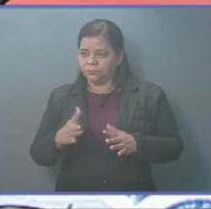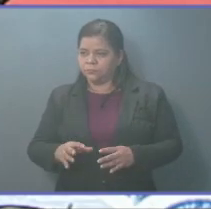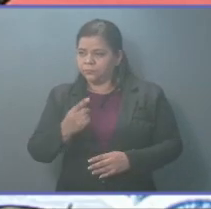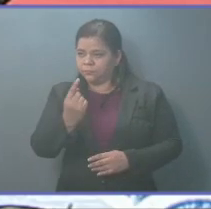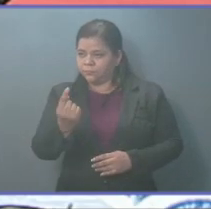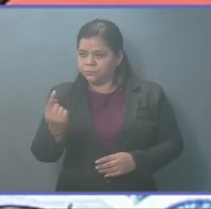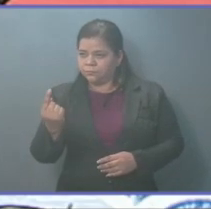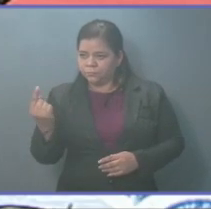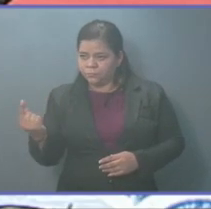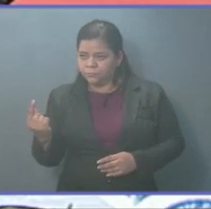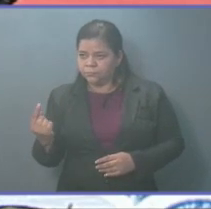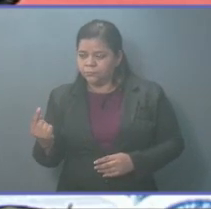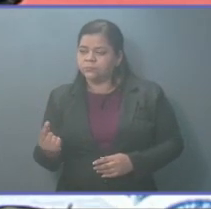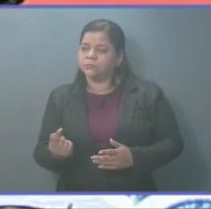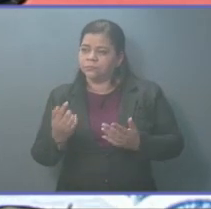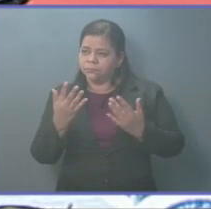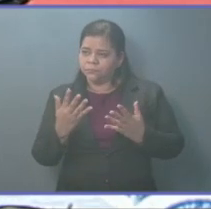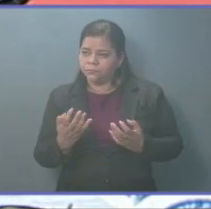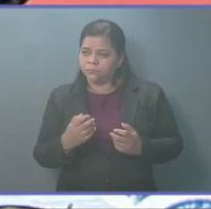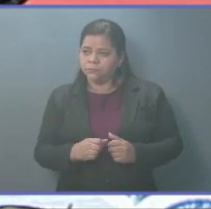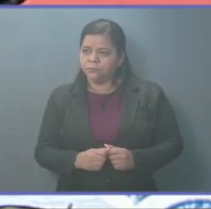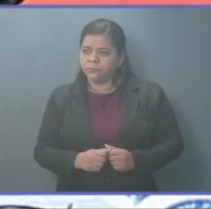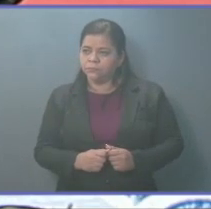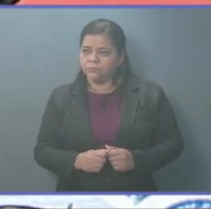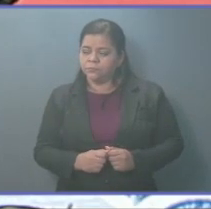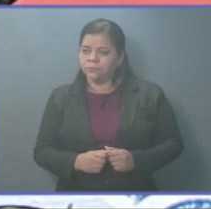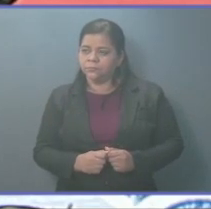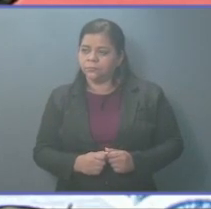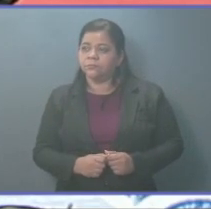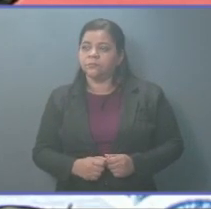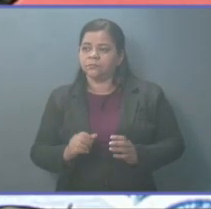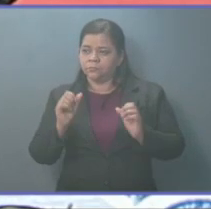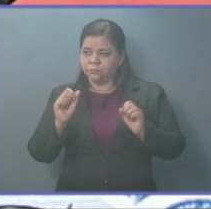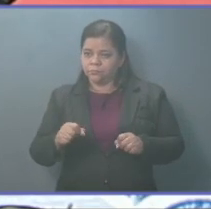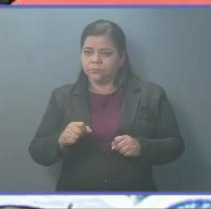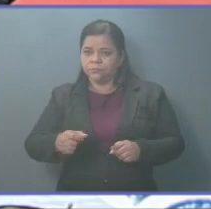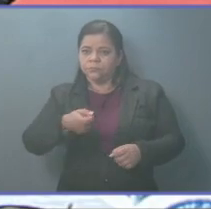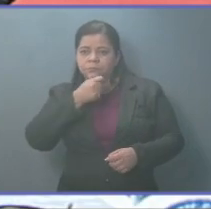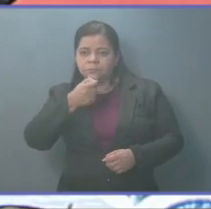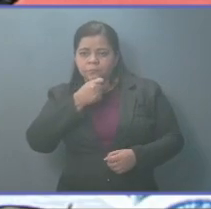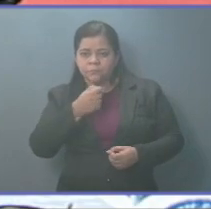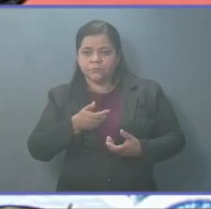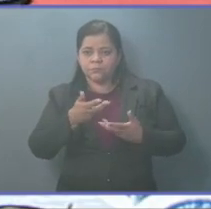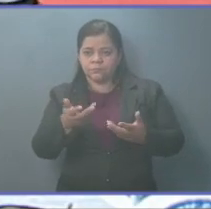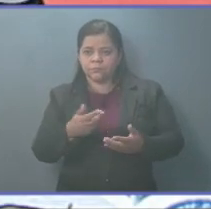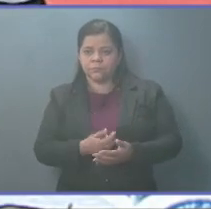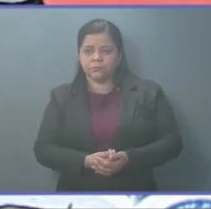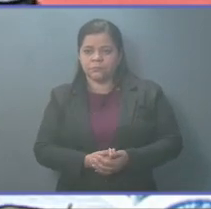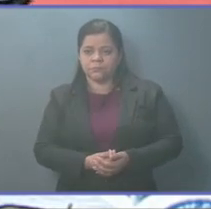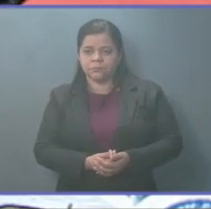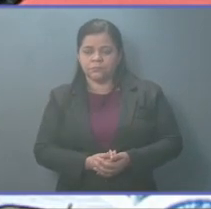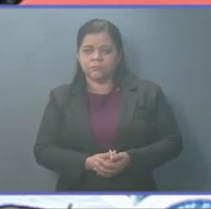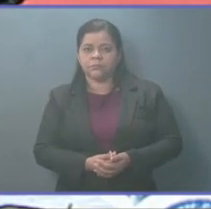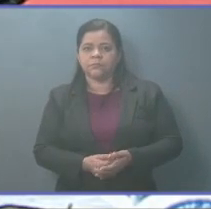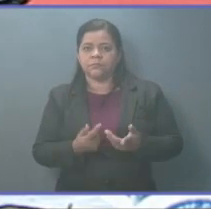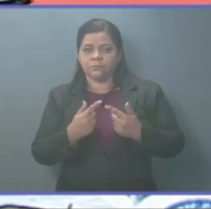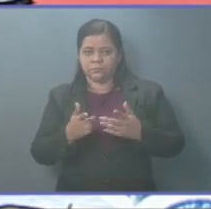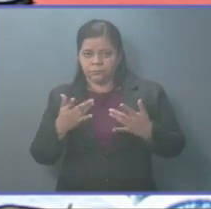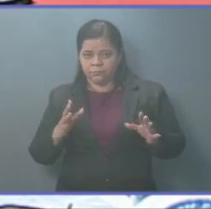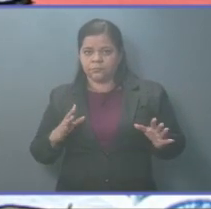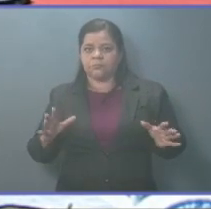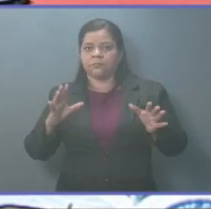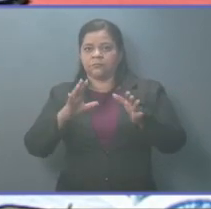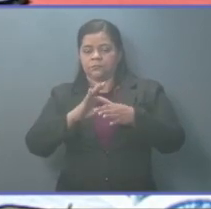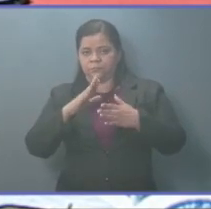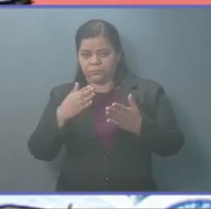personas le tienen que dar parte o informar al señor presidente, pero yo también ya